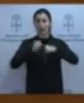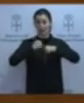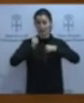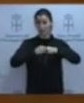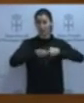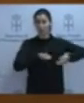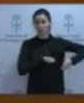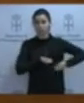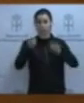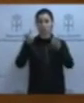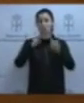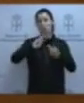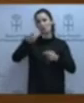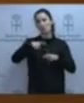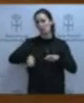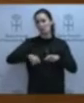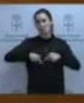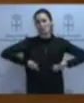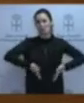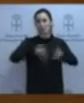cosa, para la que non está diseñada.